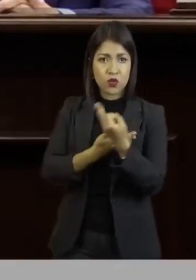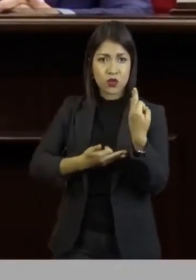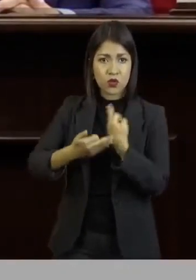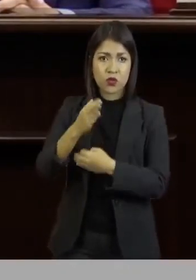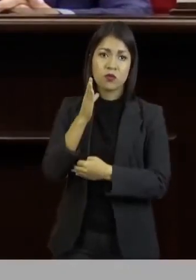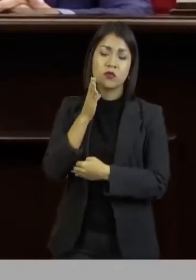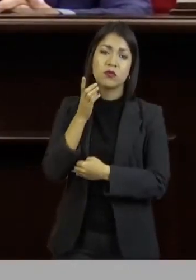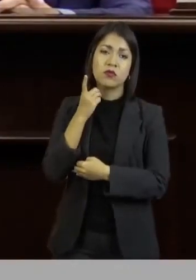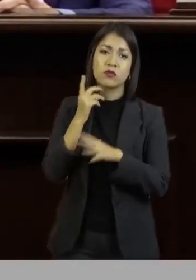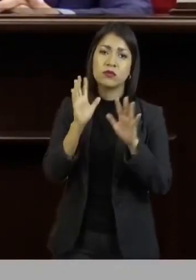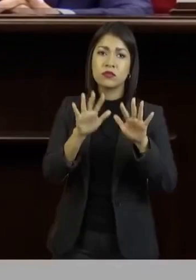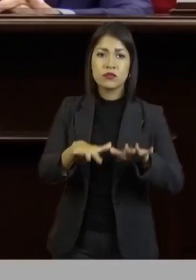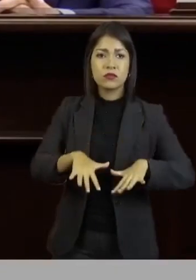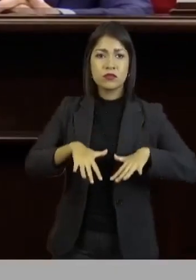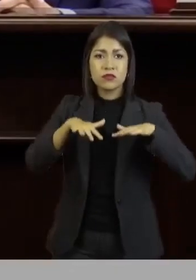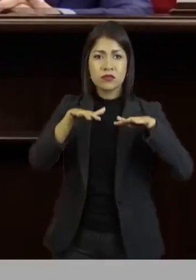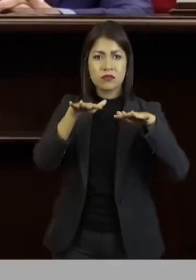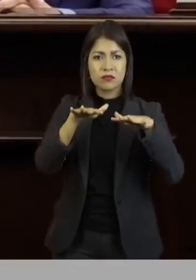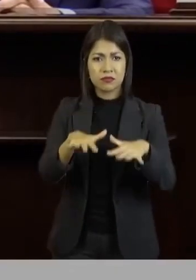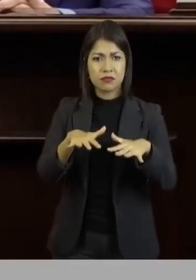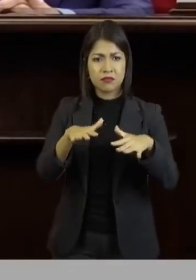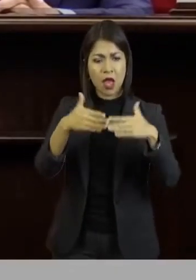Congreso para